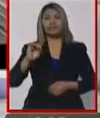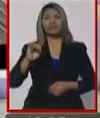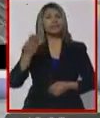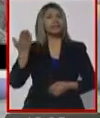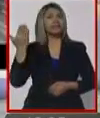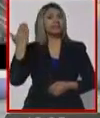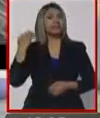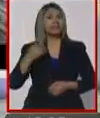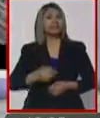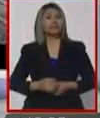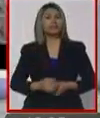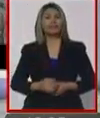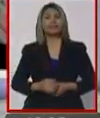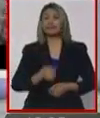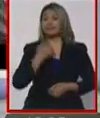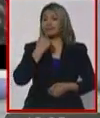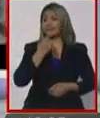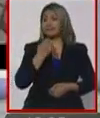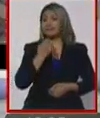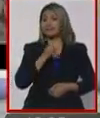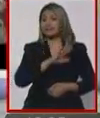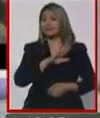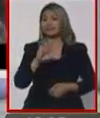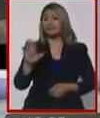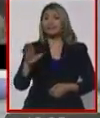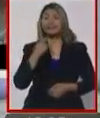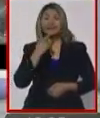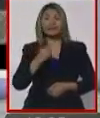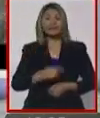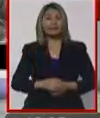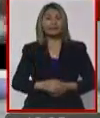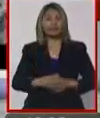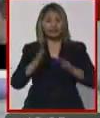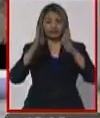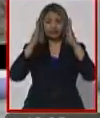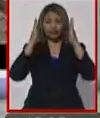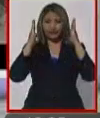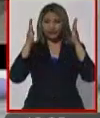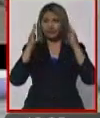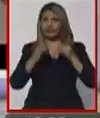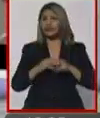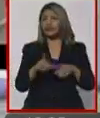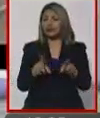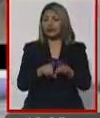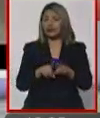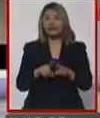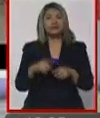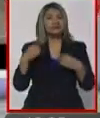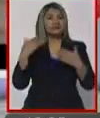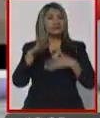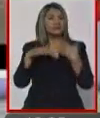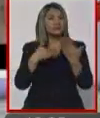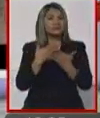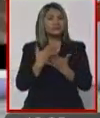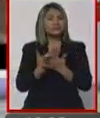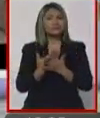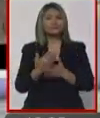unos días atrás. Seguramente ustedes estarán atentos a eso, como también estarán